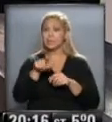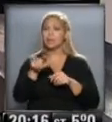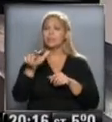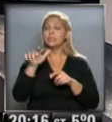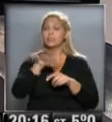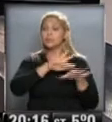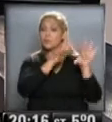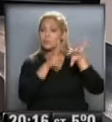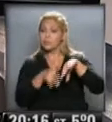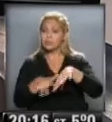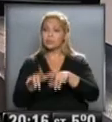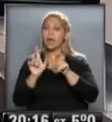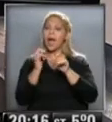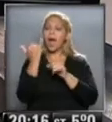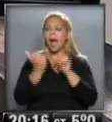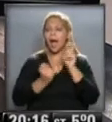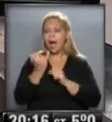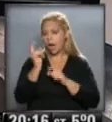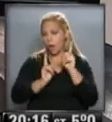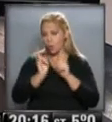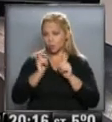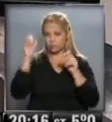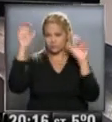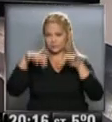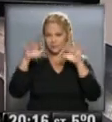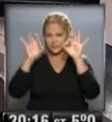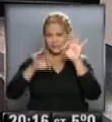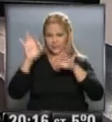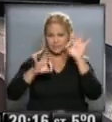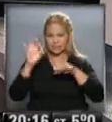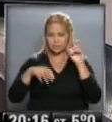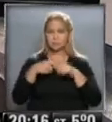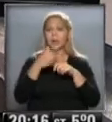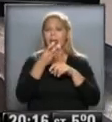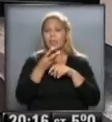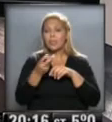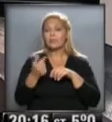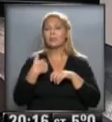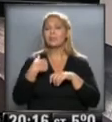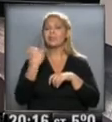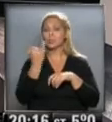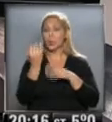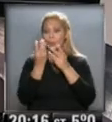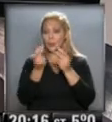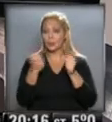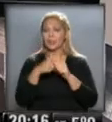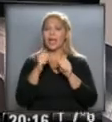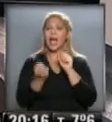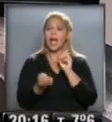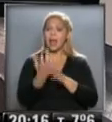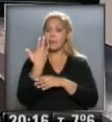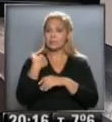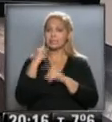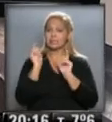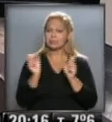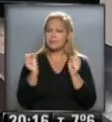del sector sur tendremos algunas precipitaciones en la costa atlántica, pero ya con tendencia a mejorar hacia finales del día jueves. Y seguirá la mañana muy fría en el